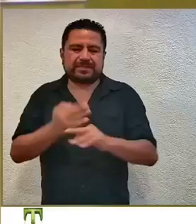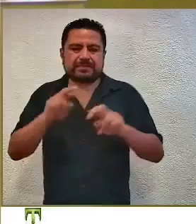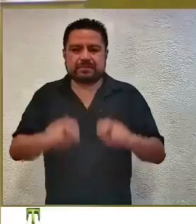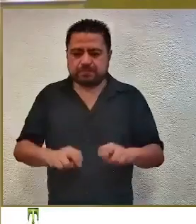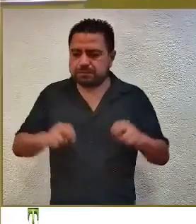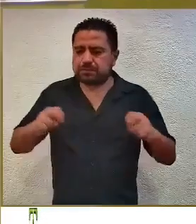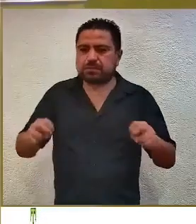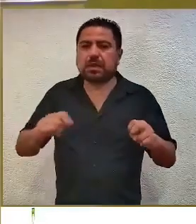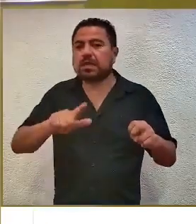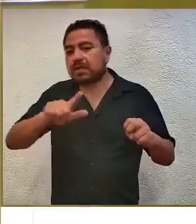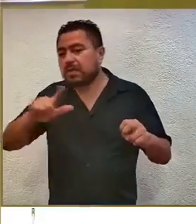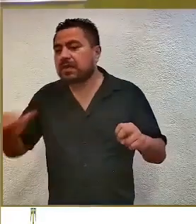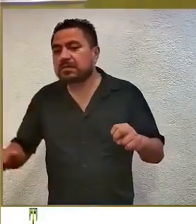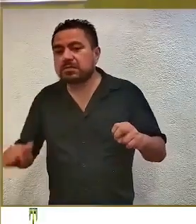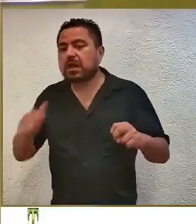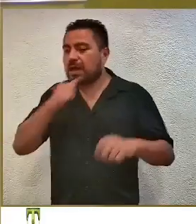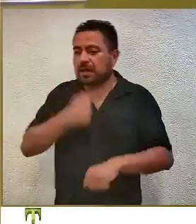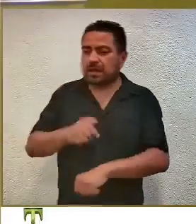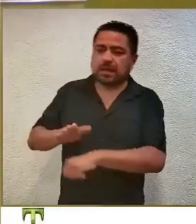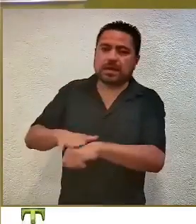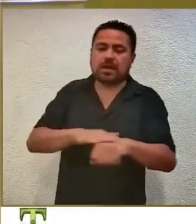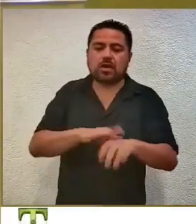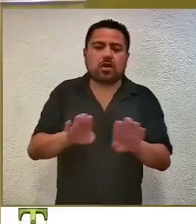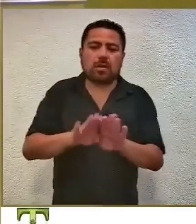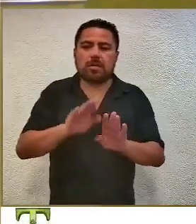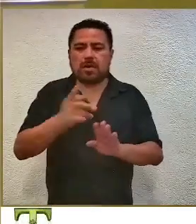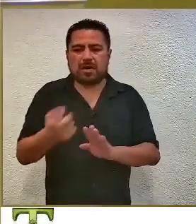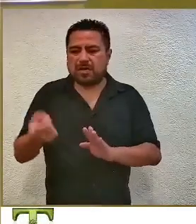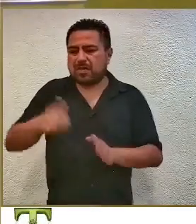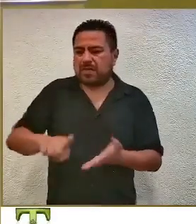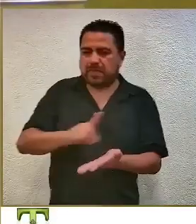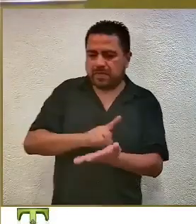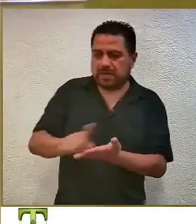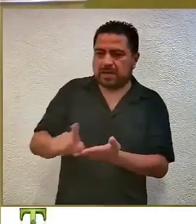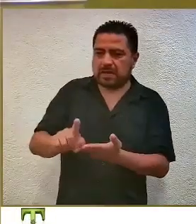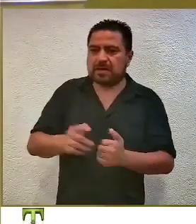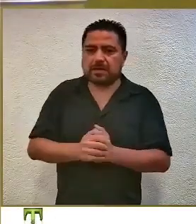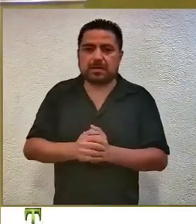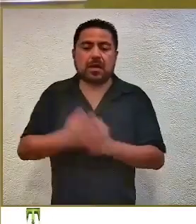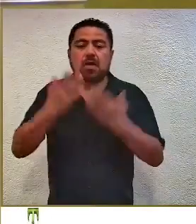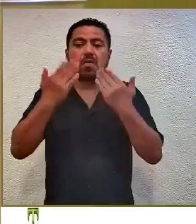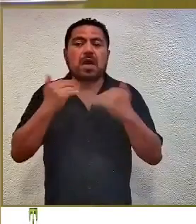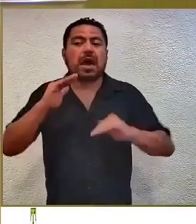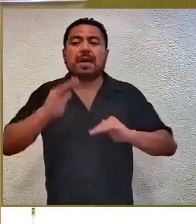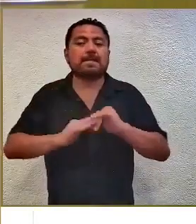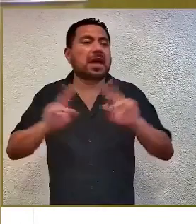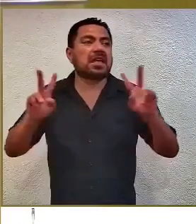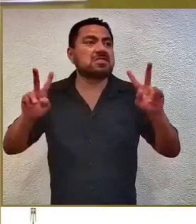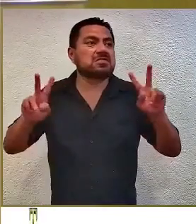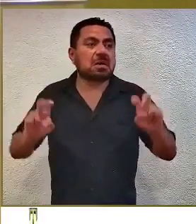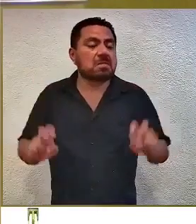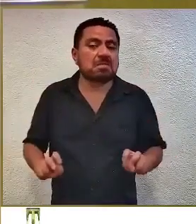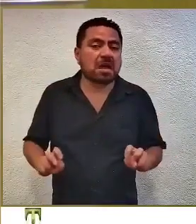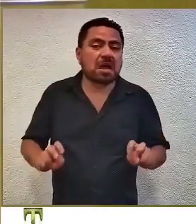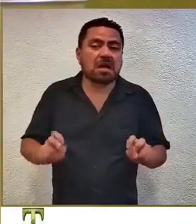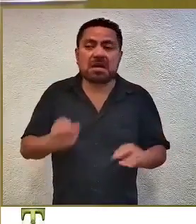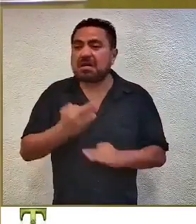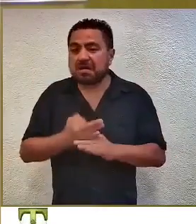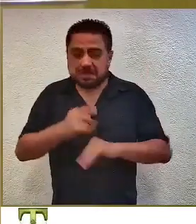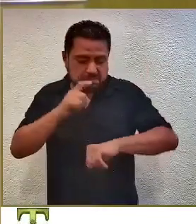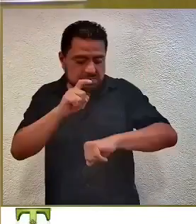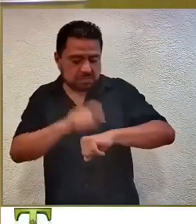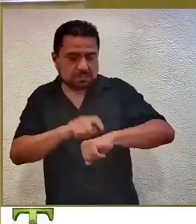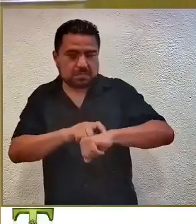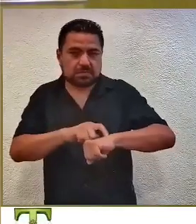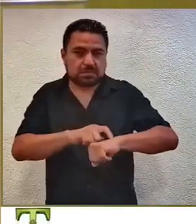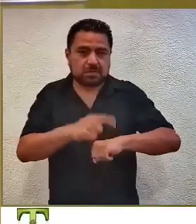sesión y, en consecuencia, notificarse como en derecho corresponde. Al no haber más asuntos por tratar, siendo